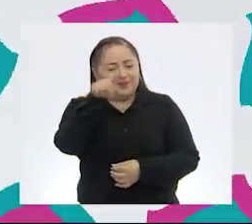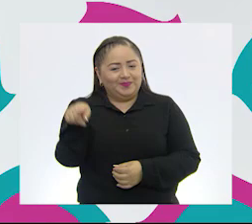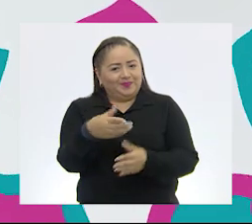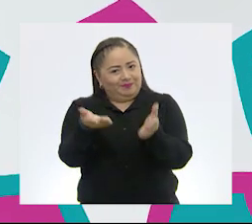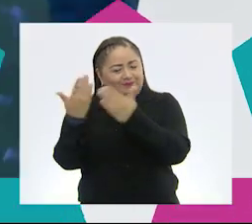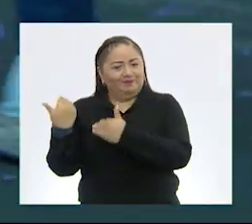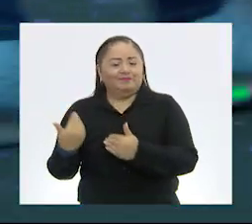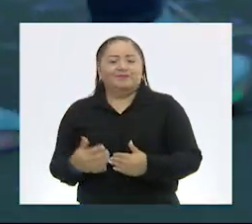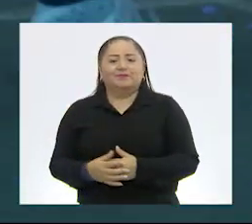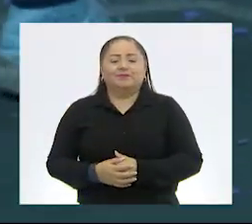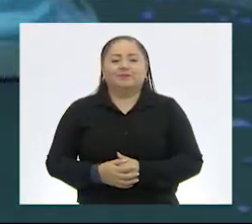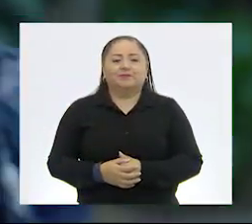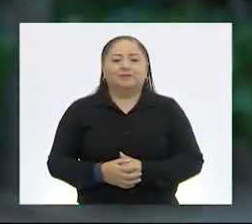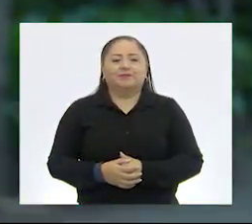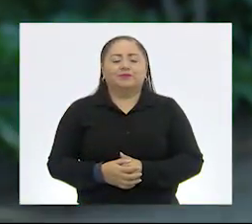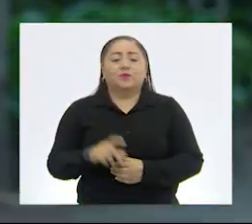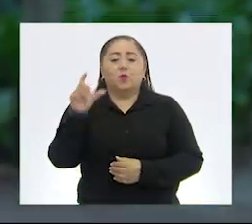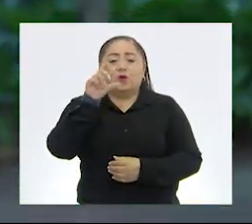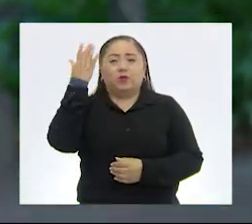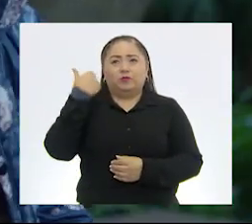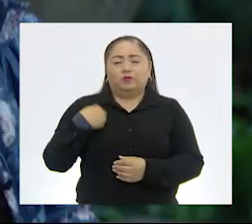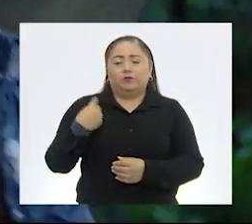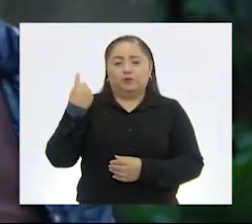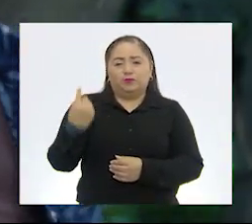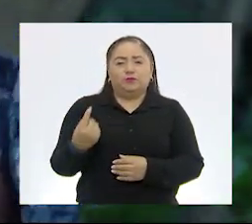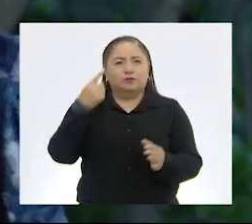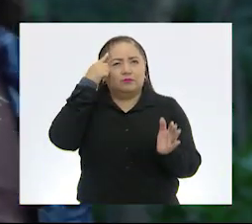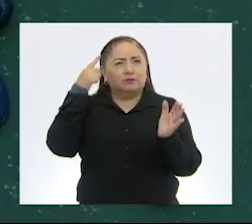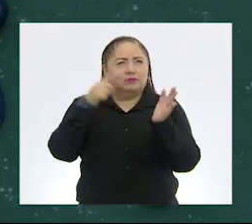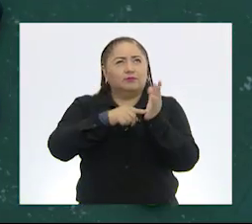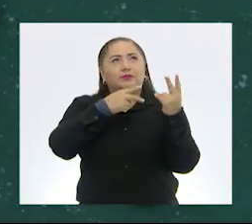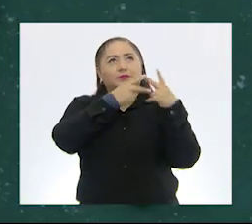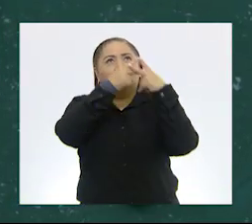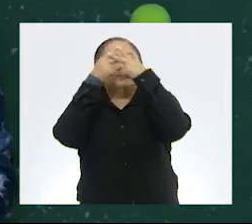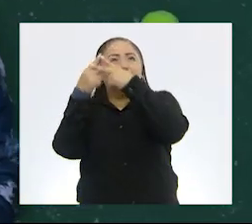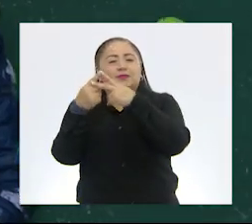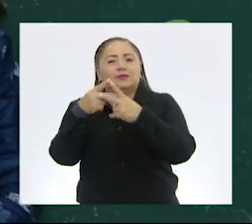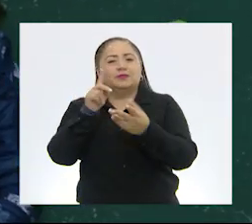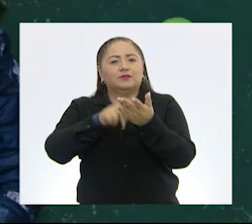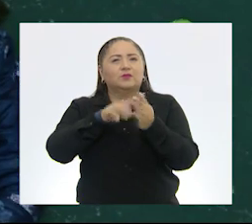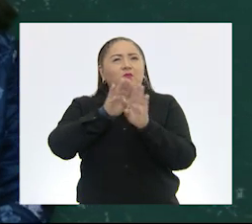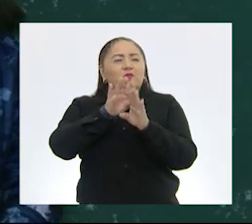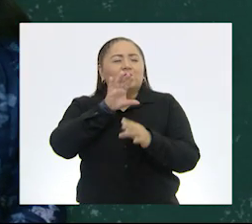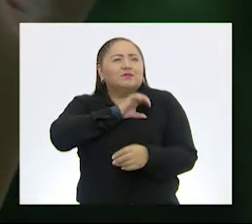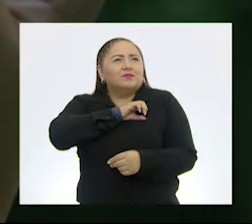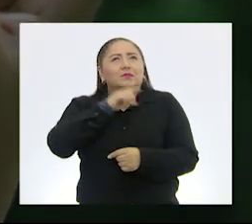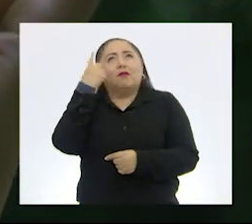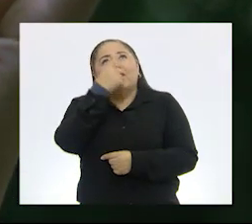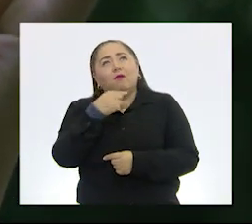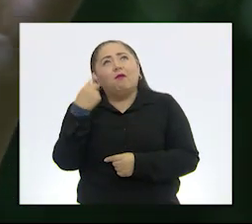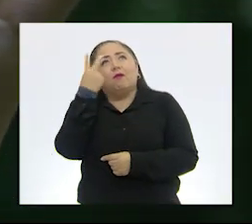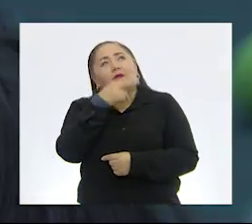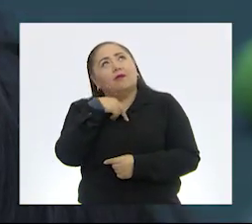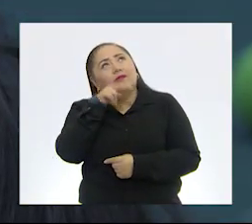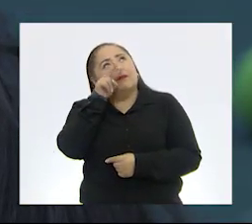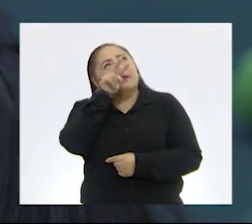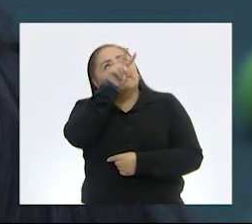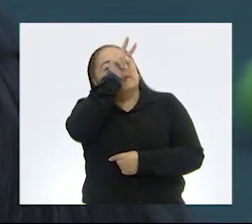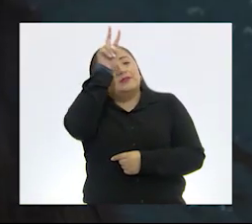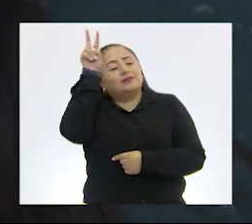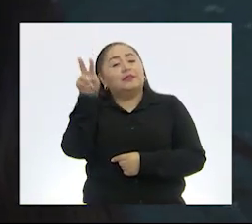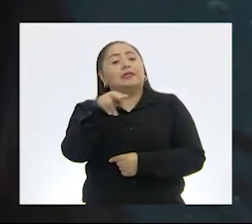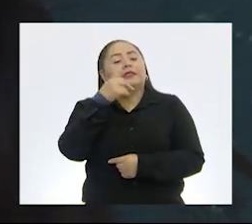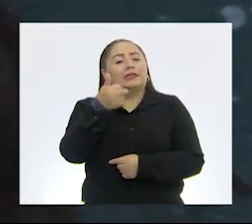Acompáñenos. Cuando era pequeña, creía que las estrellas serían mi pasión y pasaba horas viendo al espacio